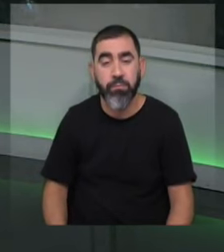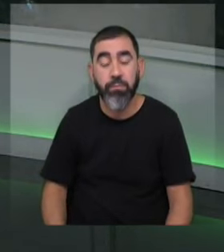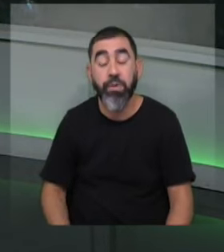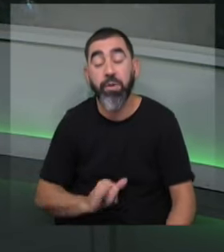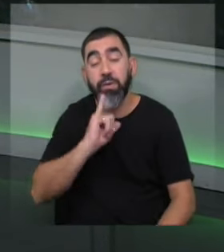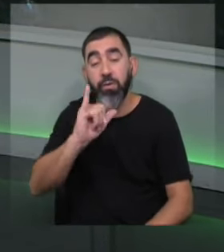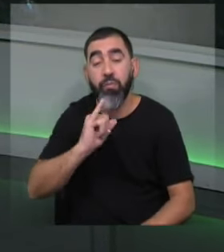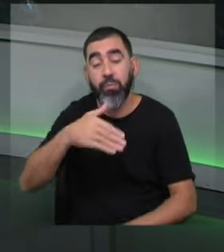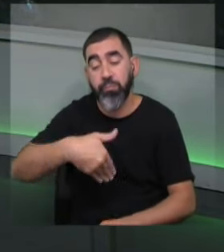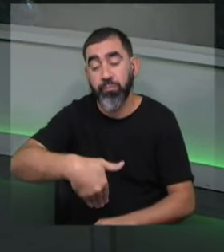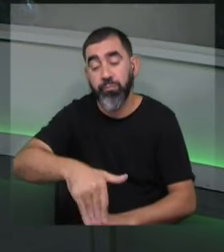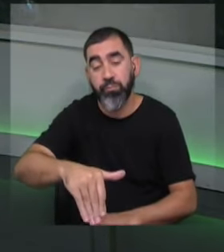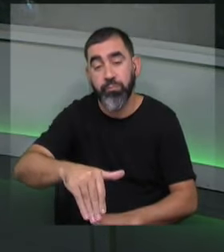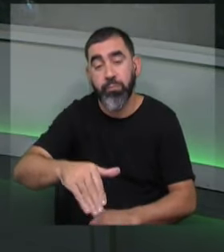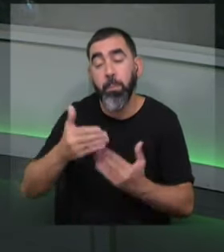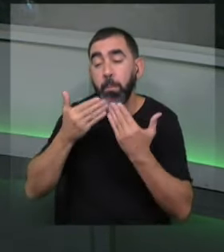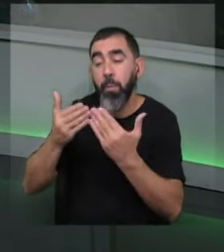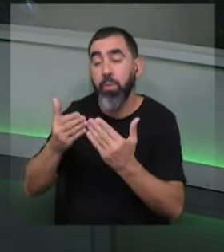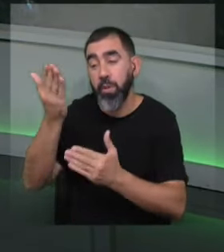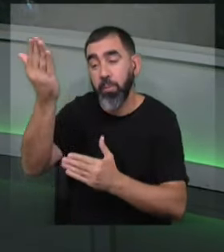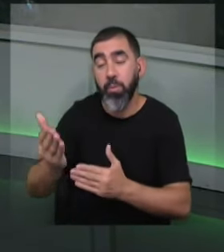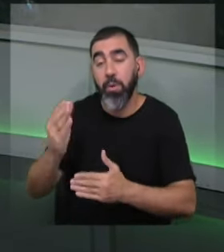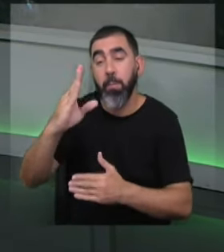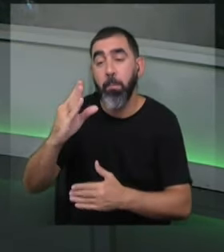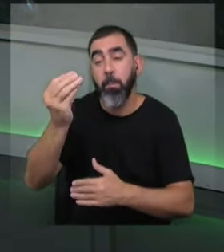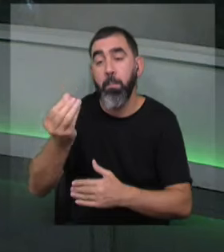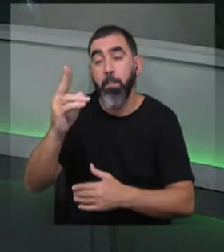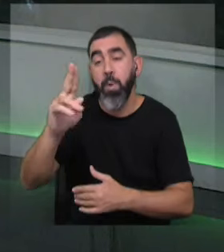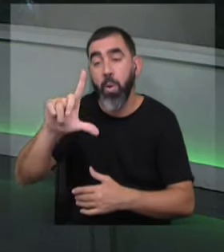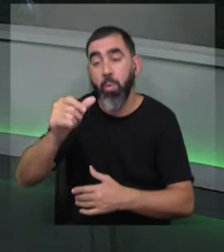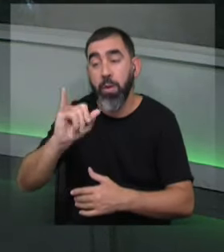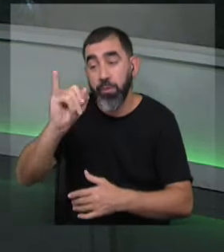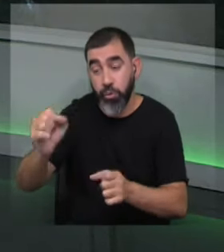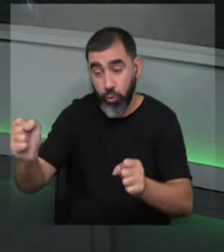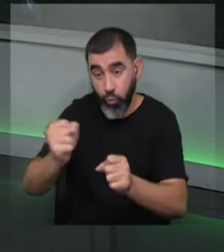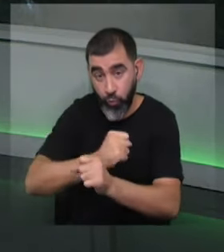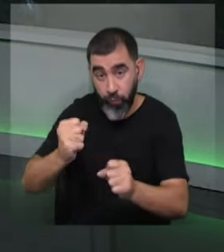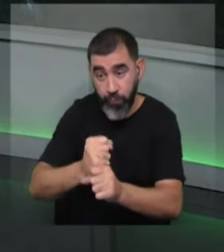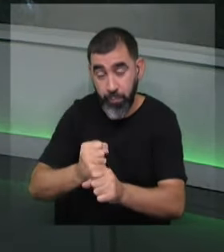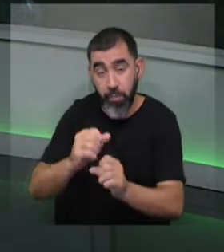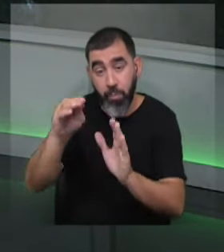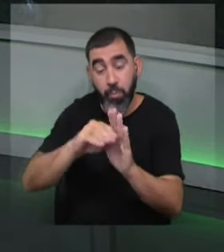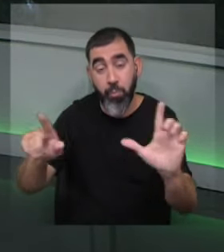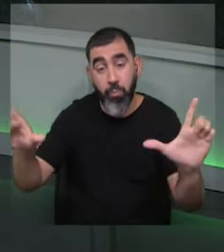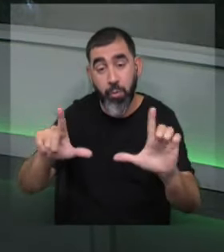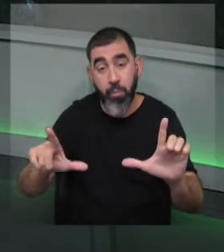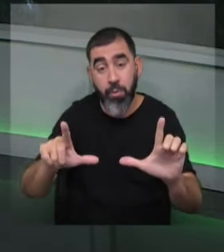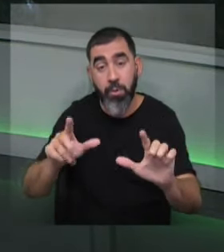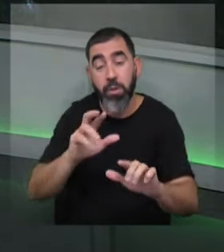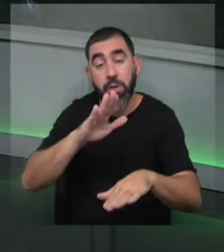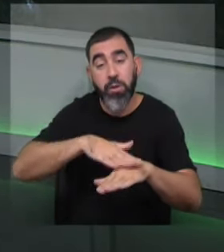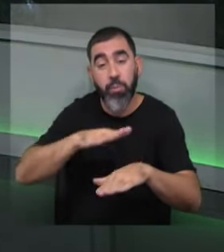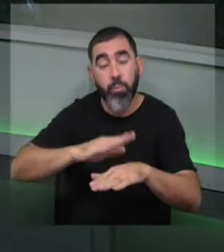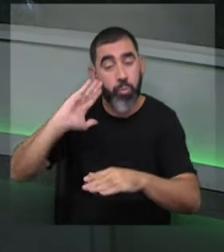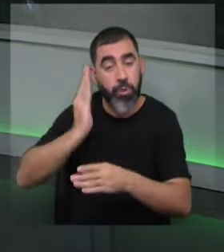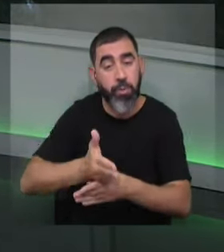informó que en las próximas horas va a interrogar a la denunciante Paula Díaz, y que si confirma lo que dijo en los programas de televisión tendrá una responsabilidad